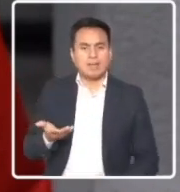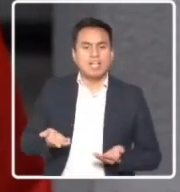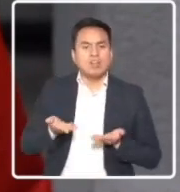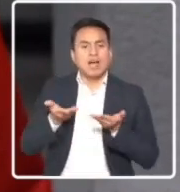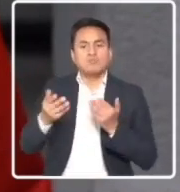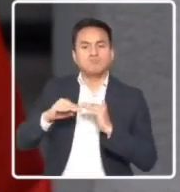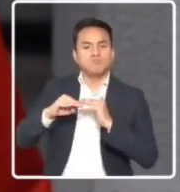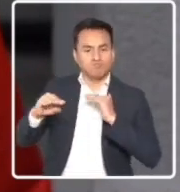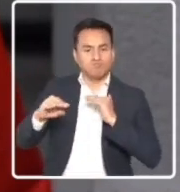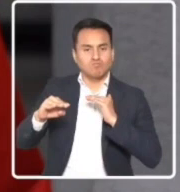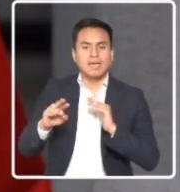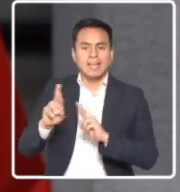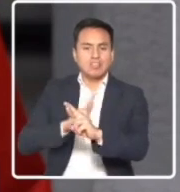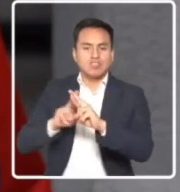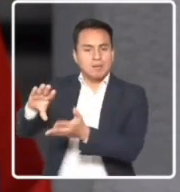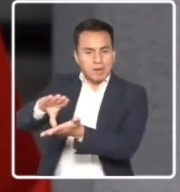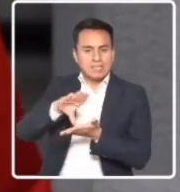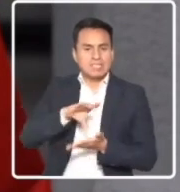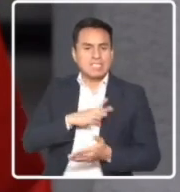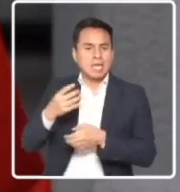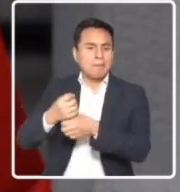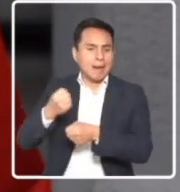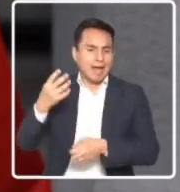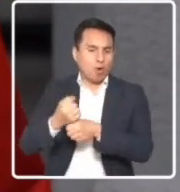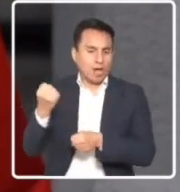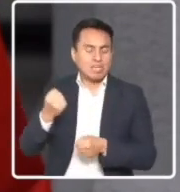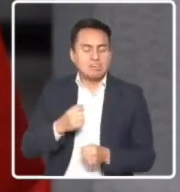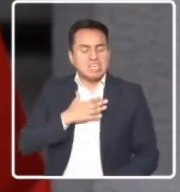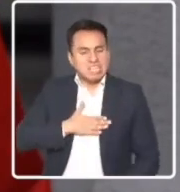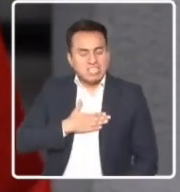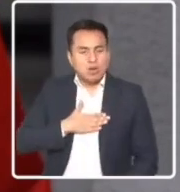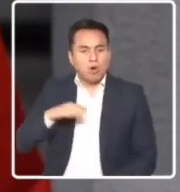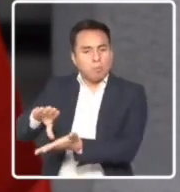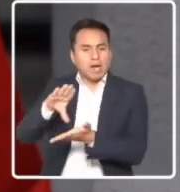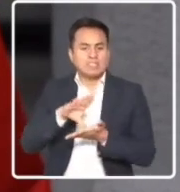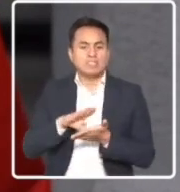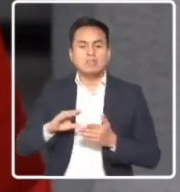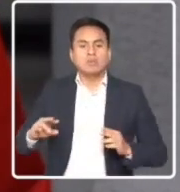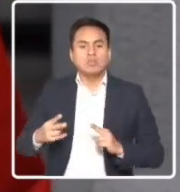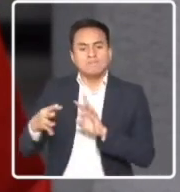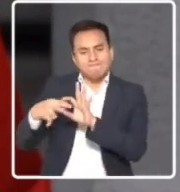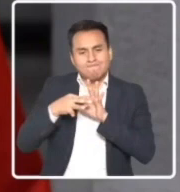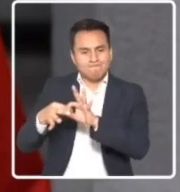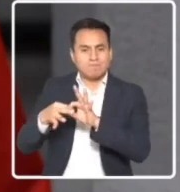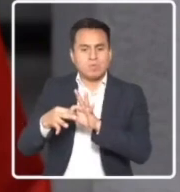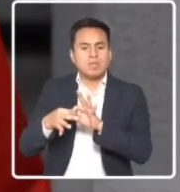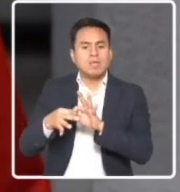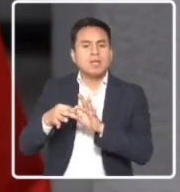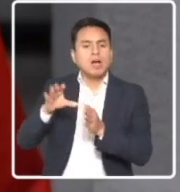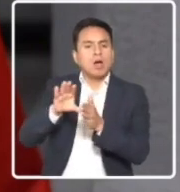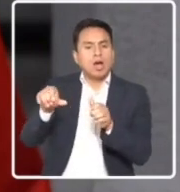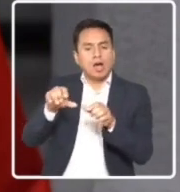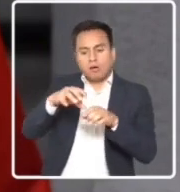otorgamos recíprocamente a las relaciones bilaterales entre Chile y Paraguay y el deseo de ambas naciones de construir mejores lazos. Somos países que no comparten